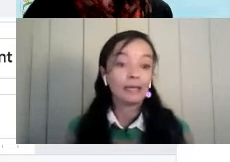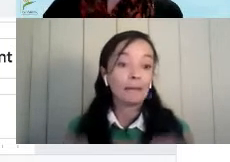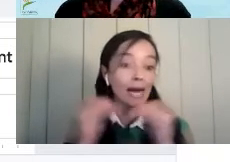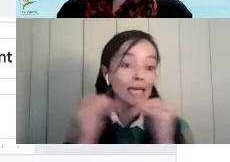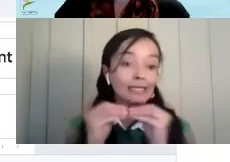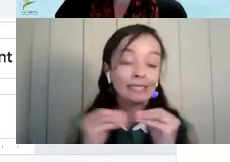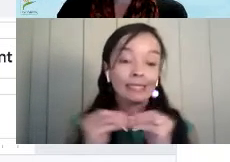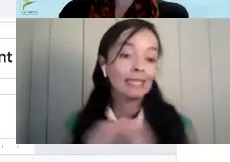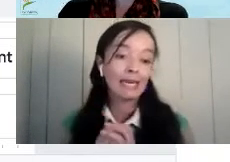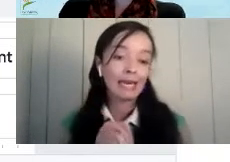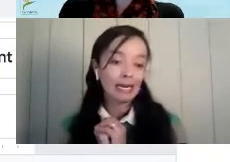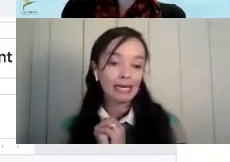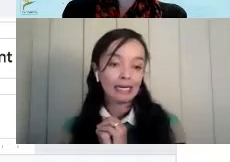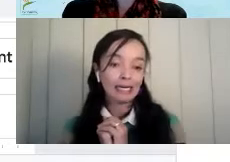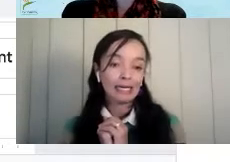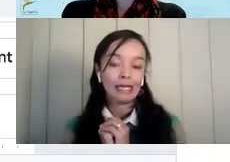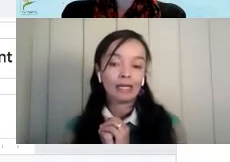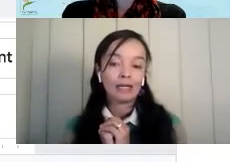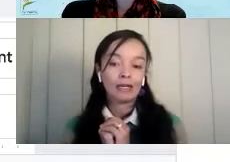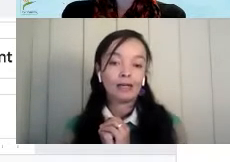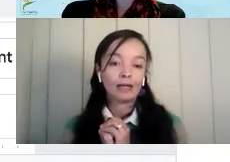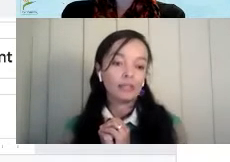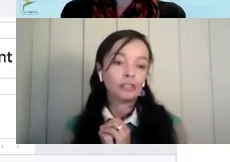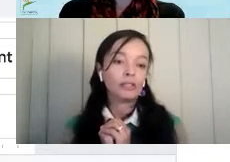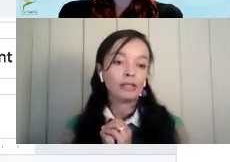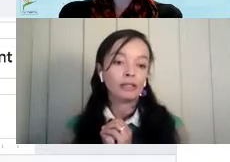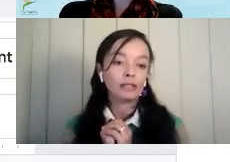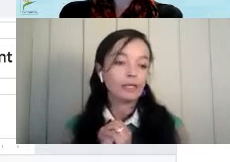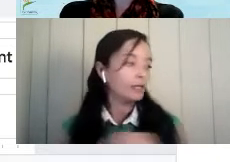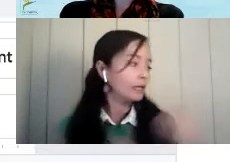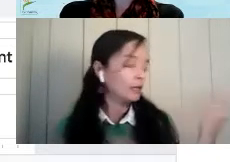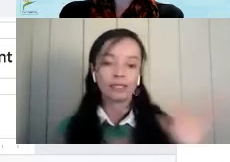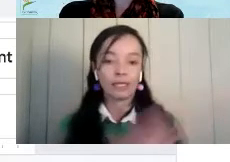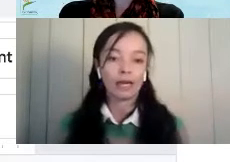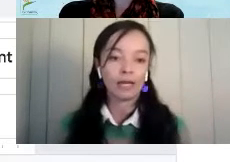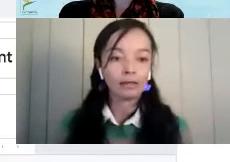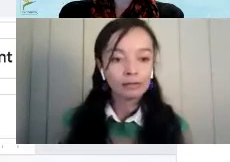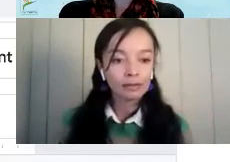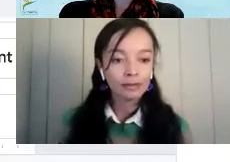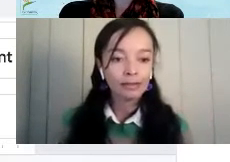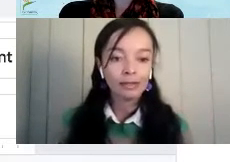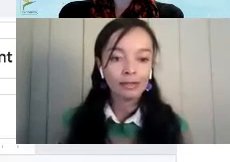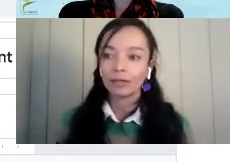¿Quieres más cereal? Y el niño va a decir sí, y no hay cereal.